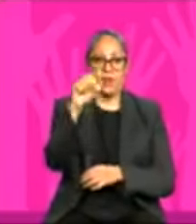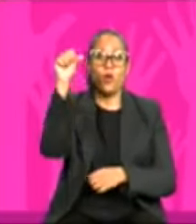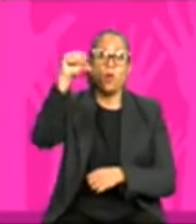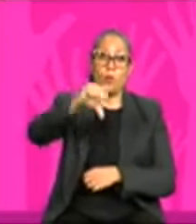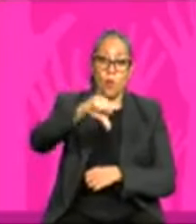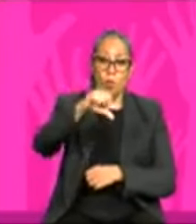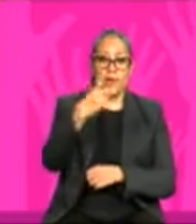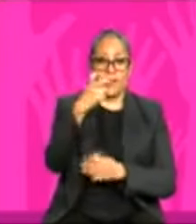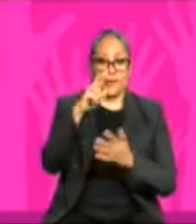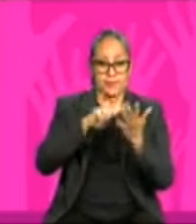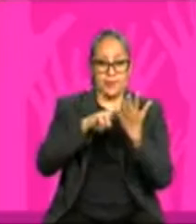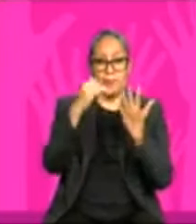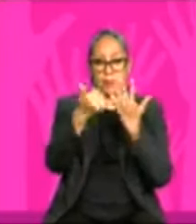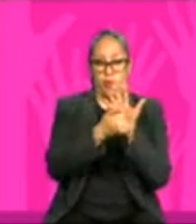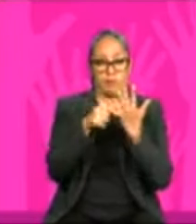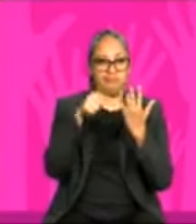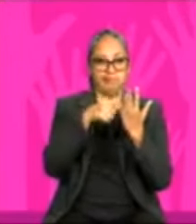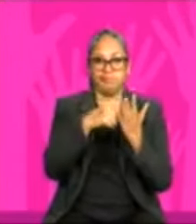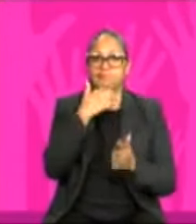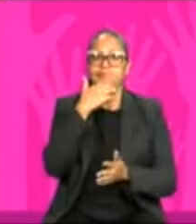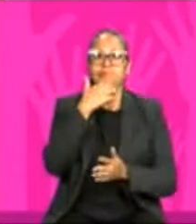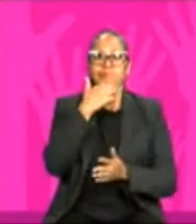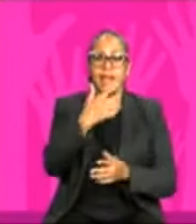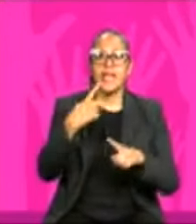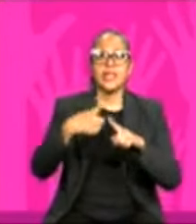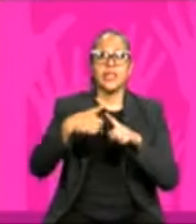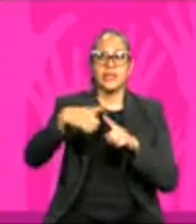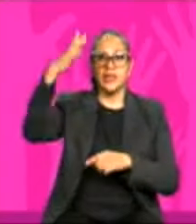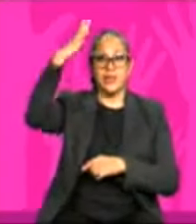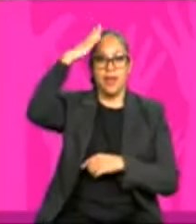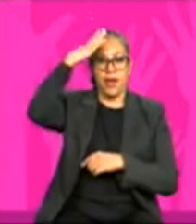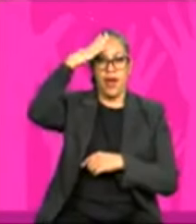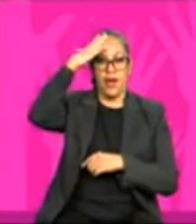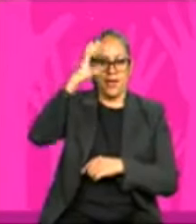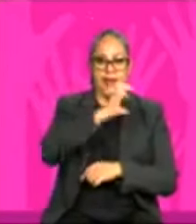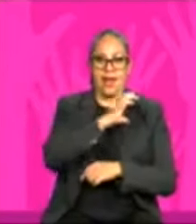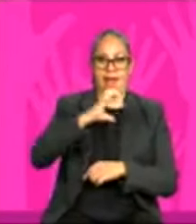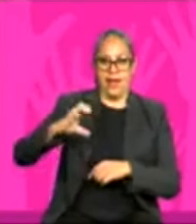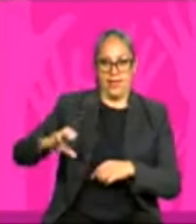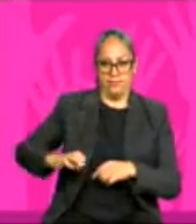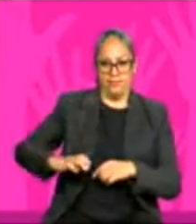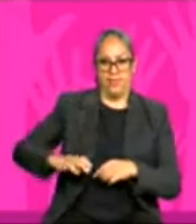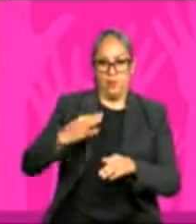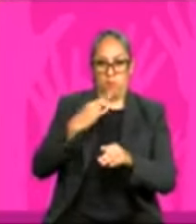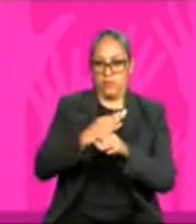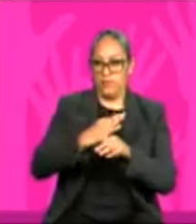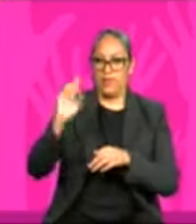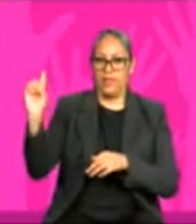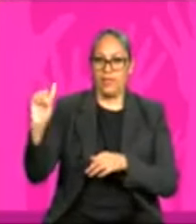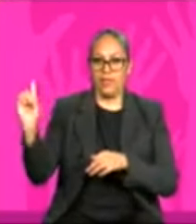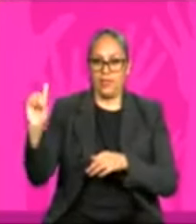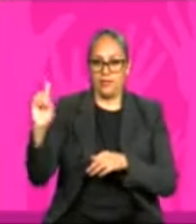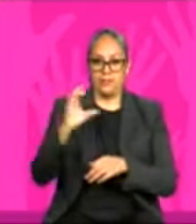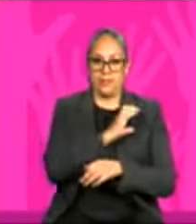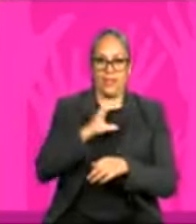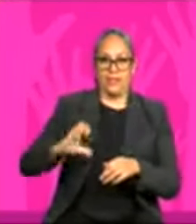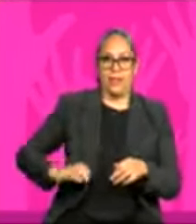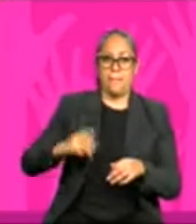proyecto que traicionó al pueblo lo encabeza la candidata que se encuentra a mi derecha, la candidata del